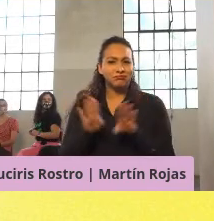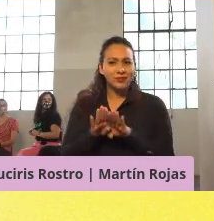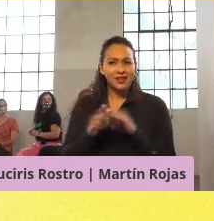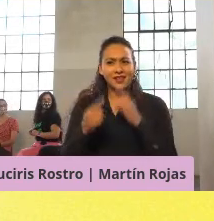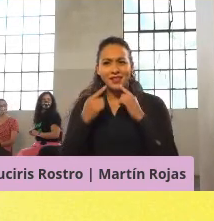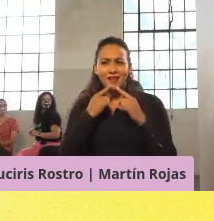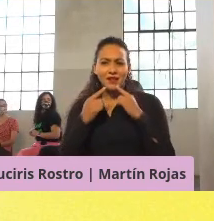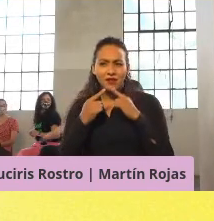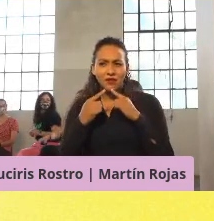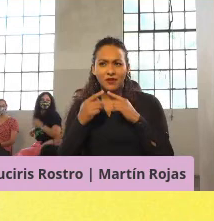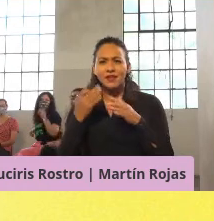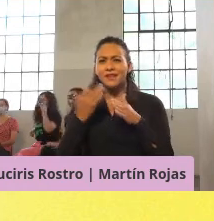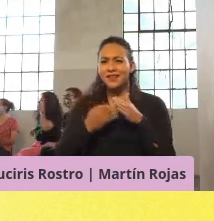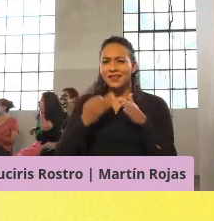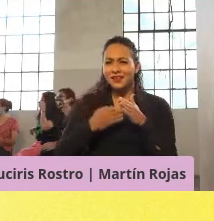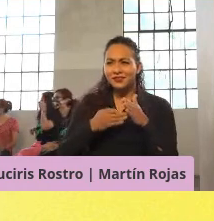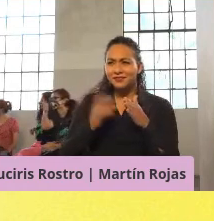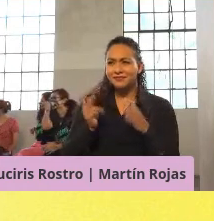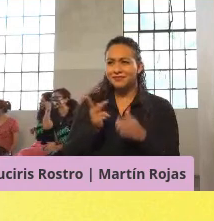perdón, Elsa.